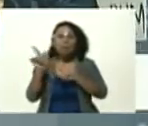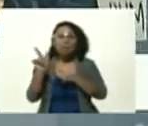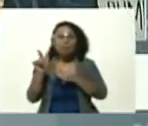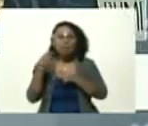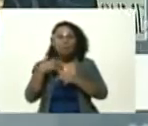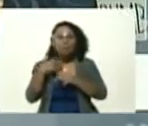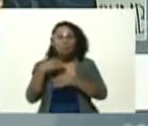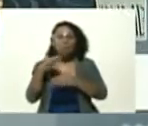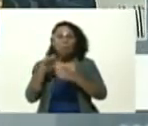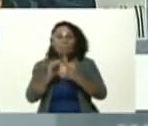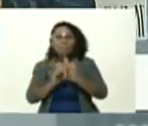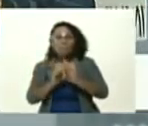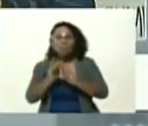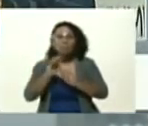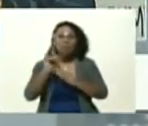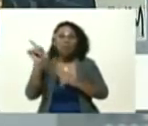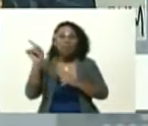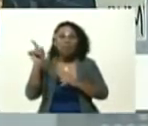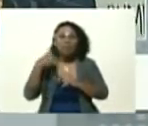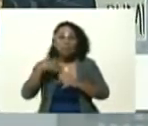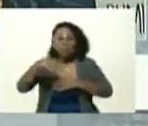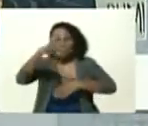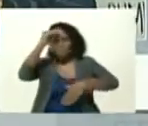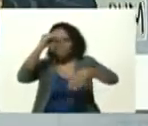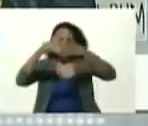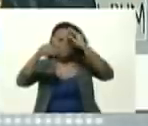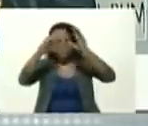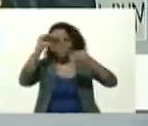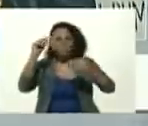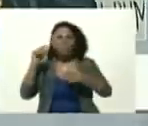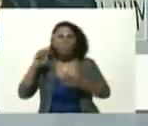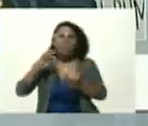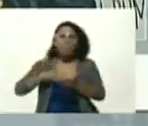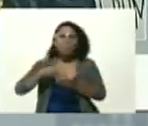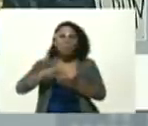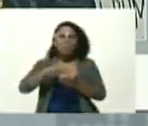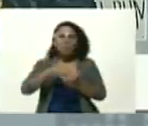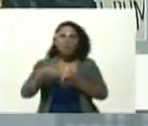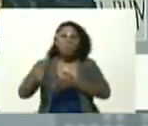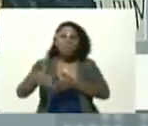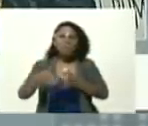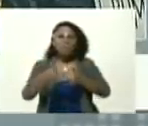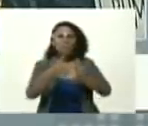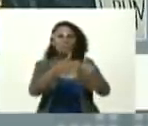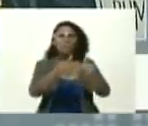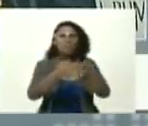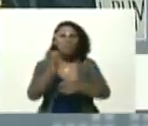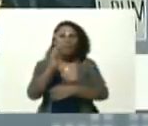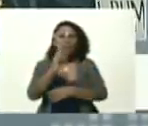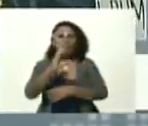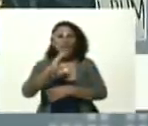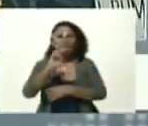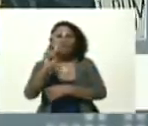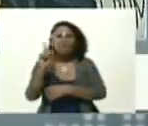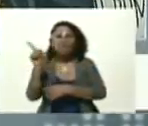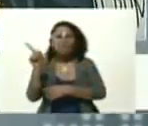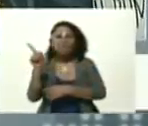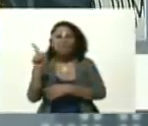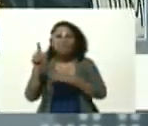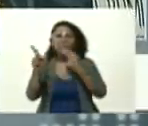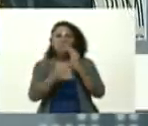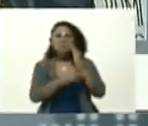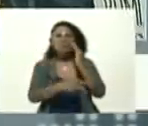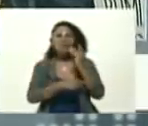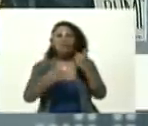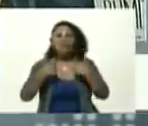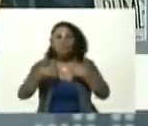crié. Y yo aprendí a caminar en los pasillos de la Universidad Central de Venezuela. Para mí eso era un parque.